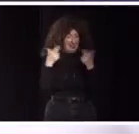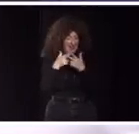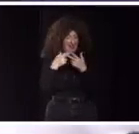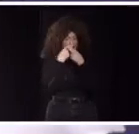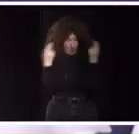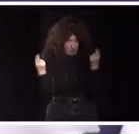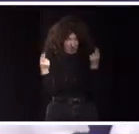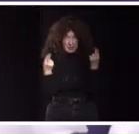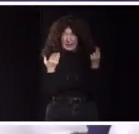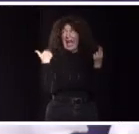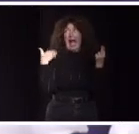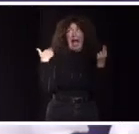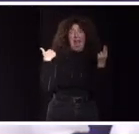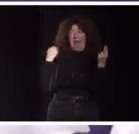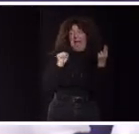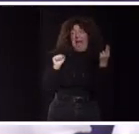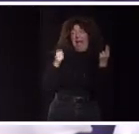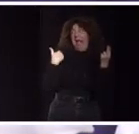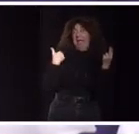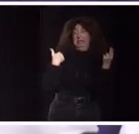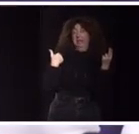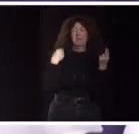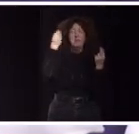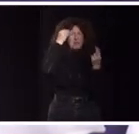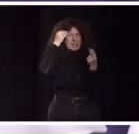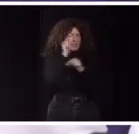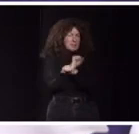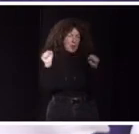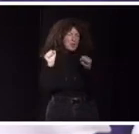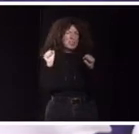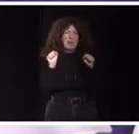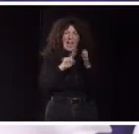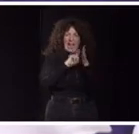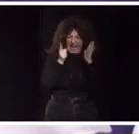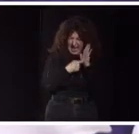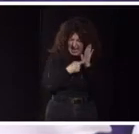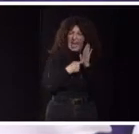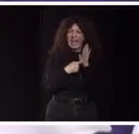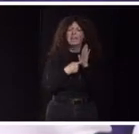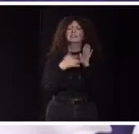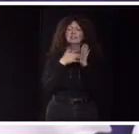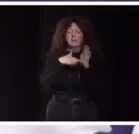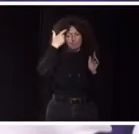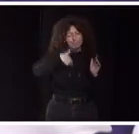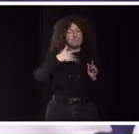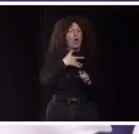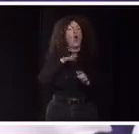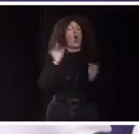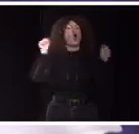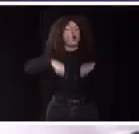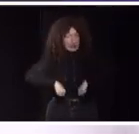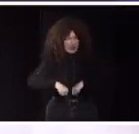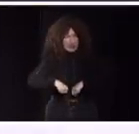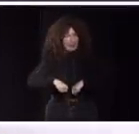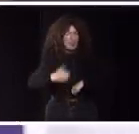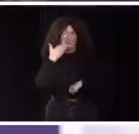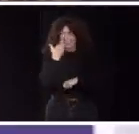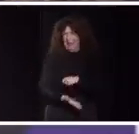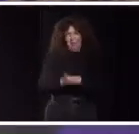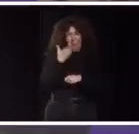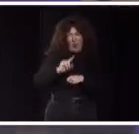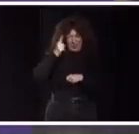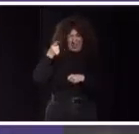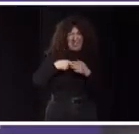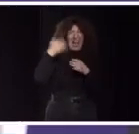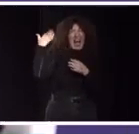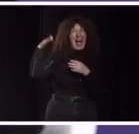no tantos años era impensable que pudiésemos tener una ley que situaba el consentimiento en el centro. Hace no tantos años